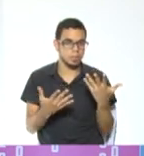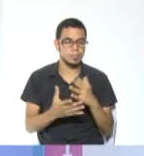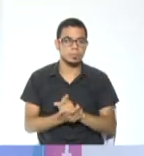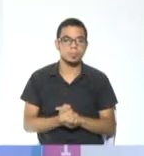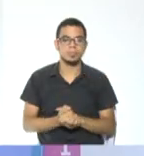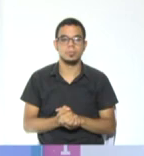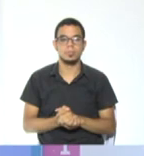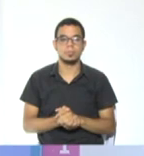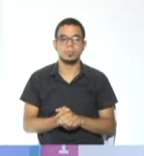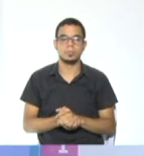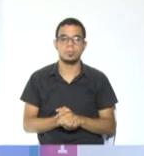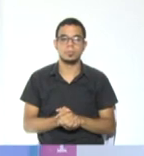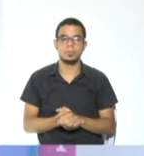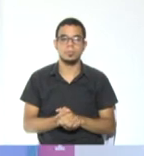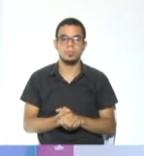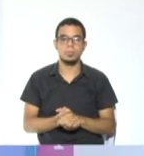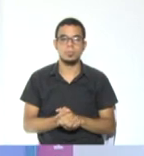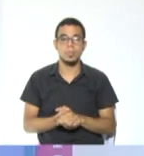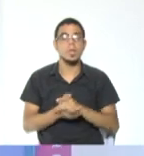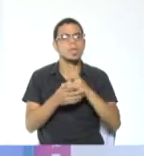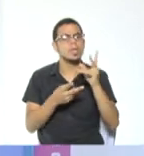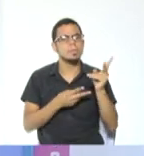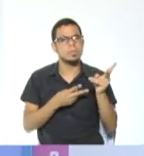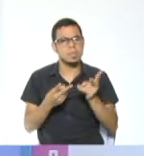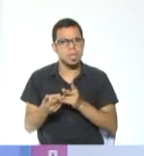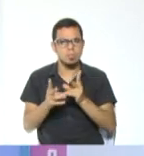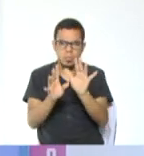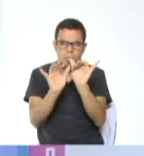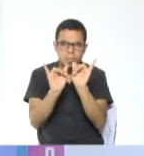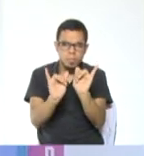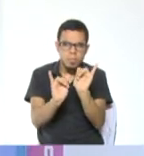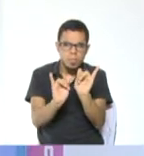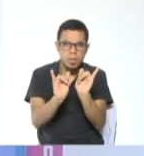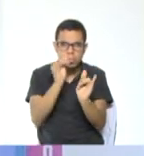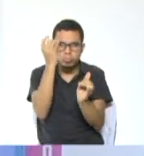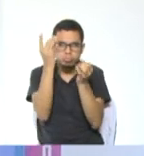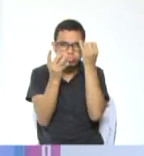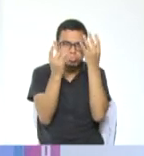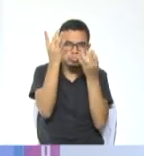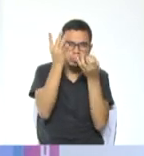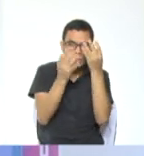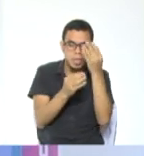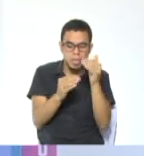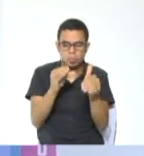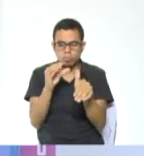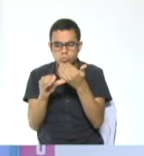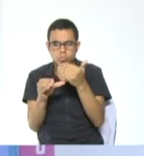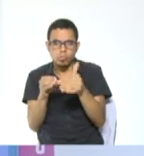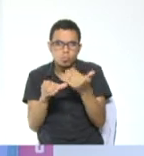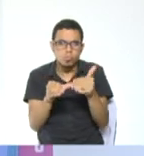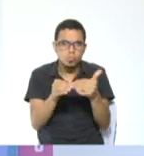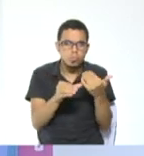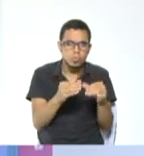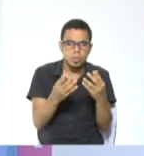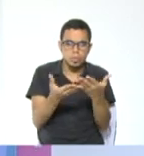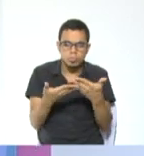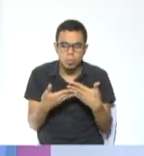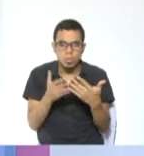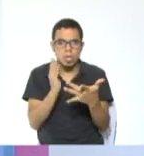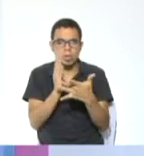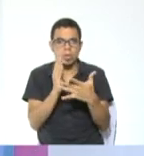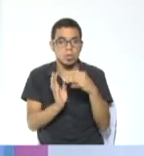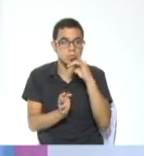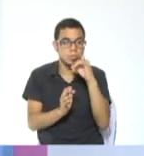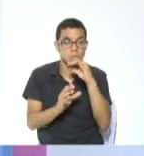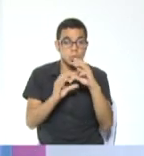herramientastic.fundavit.gob.be. Les invitamos a crear materiales con contenidos educativos de las perspectivas que nos brindan las tecnologías de la información